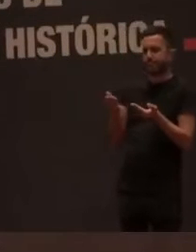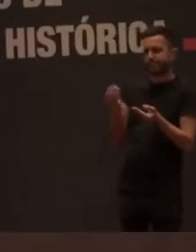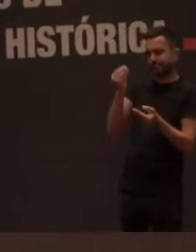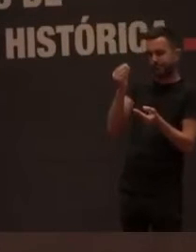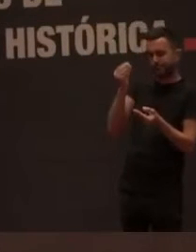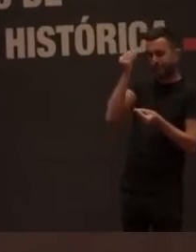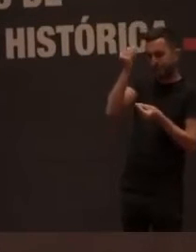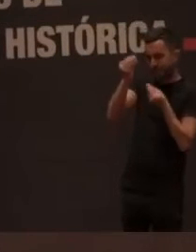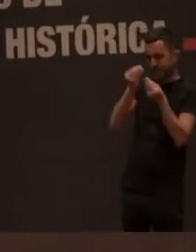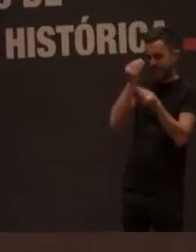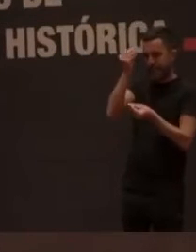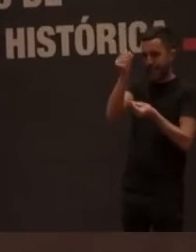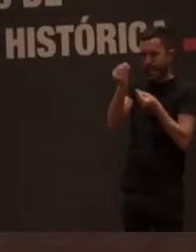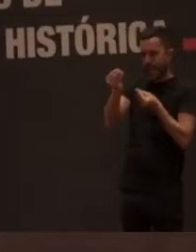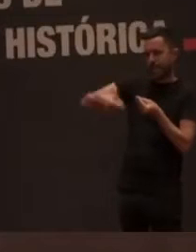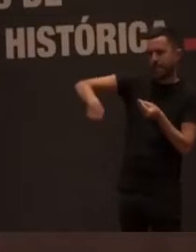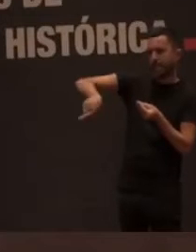pensar